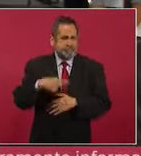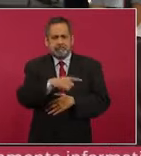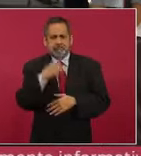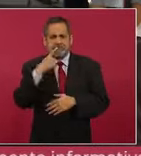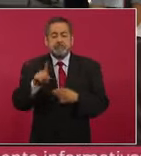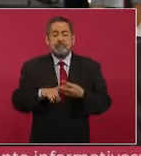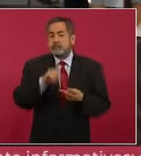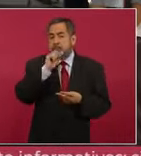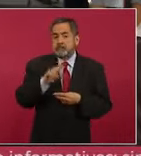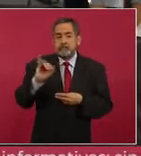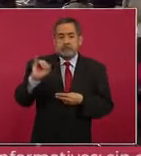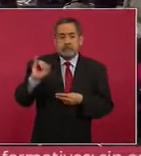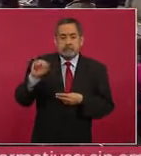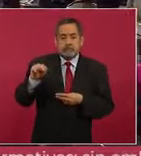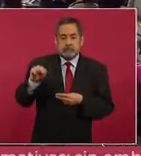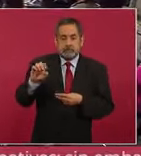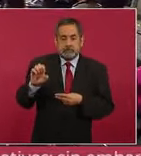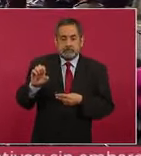INE pidió